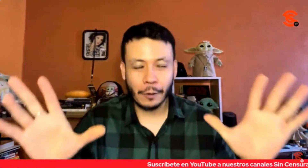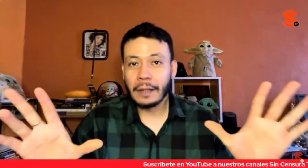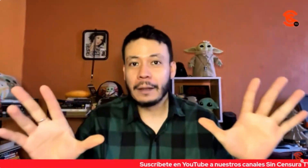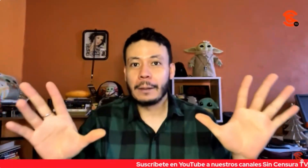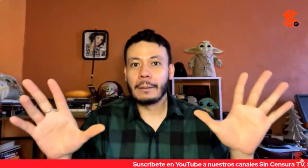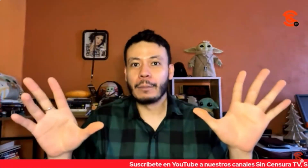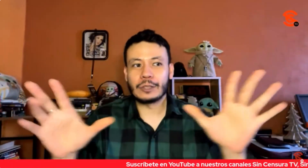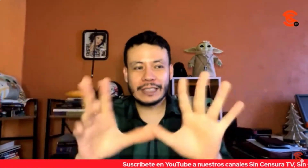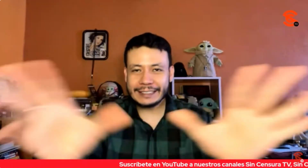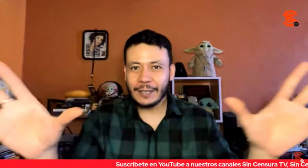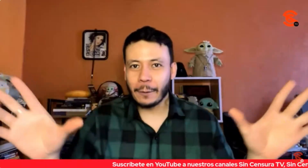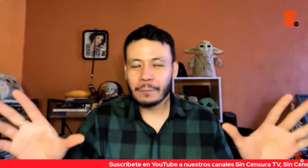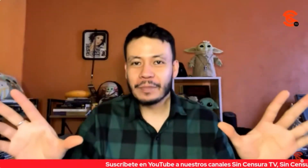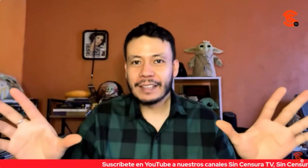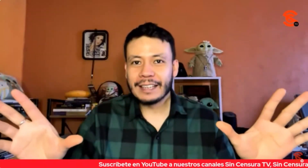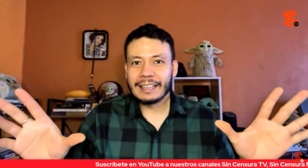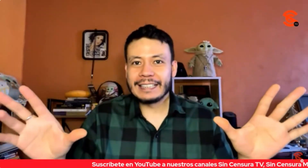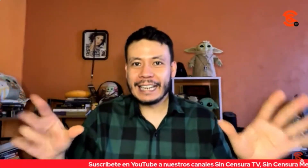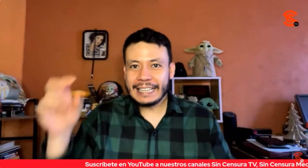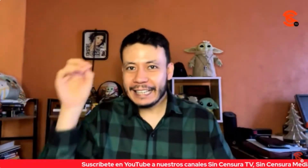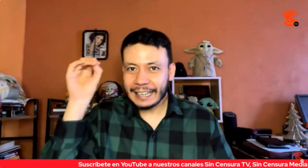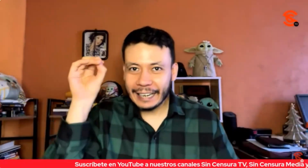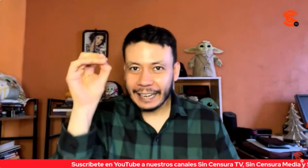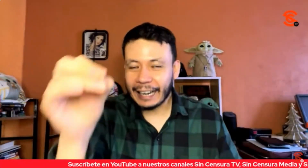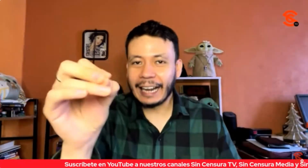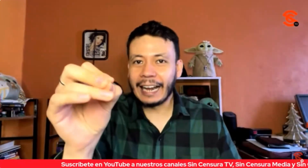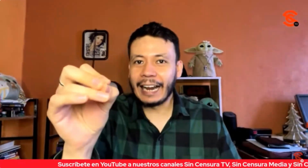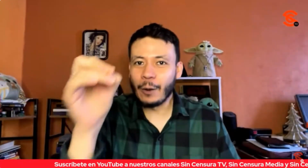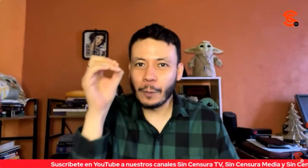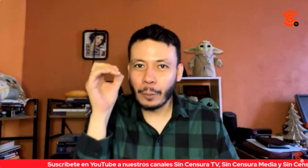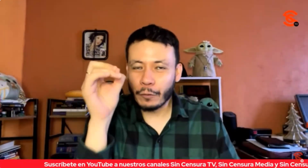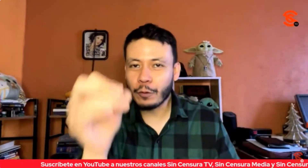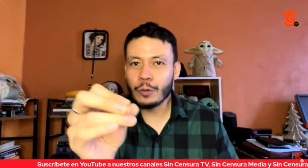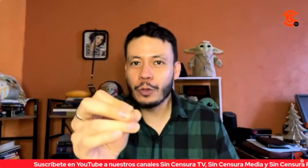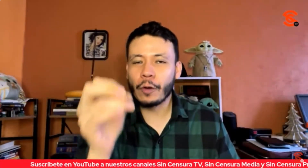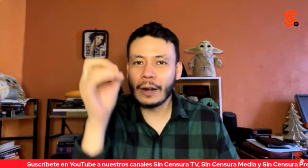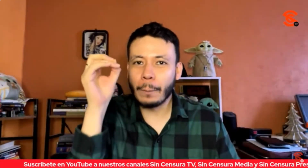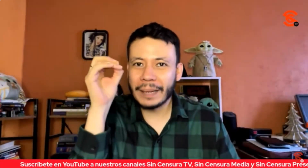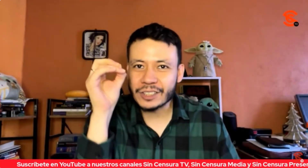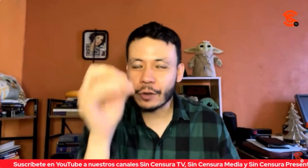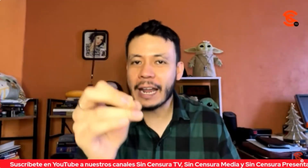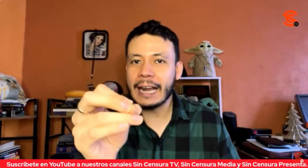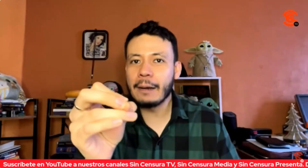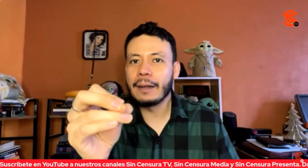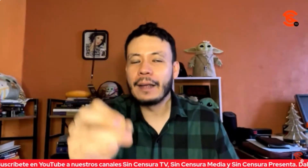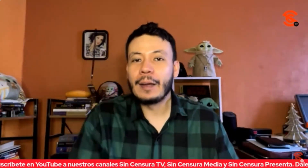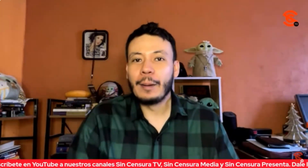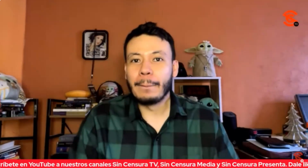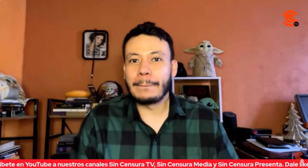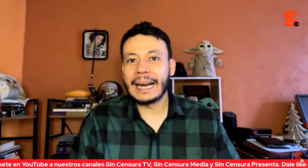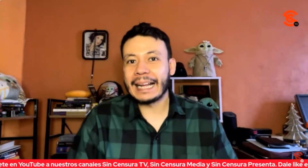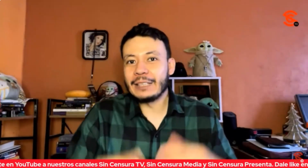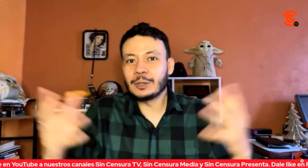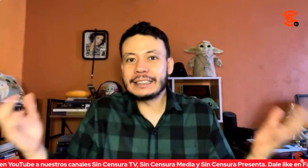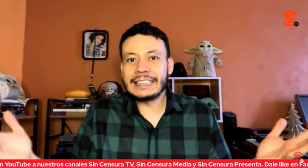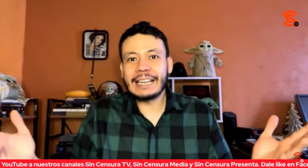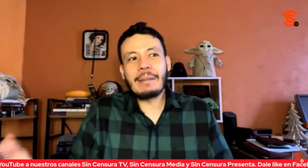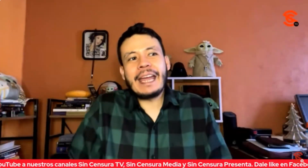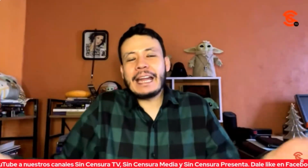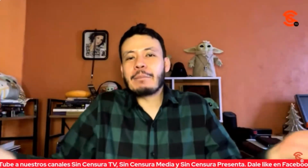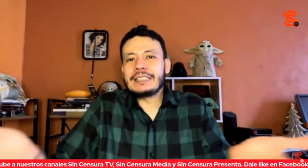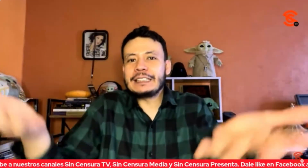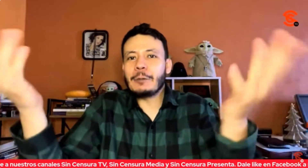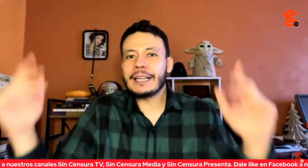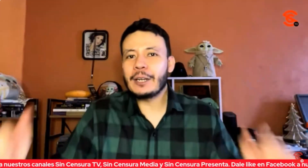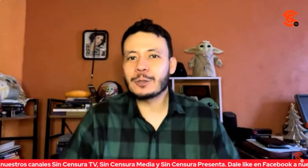Entonces, bueno, por eso les digo, quieren ir a lo profundo, a lo personal, para que entonces